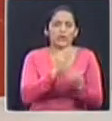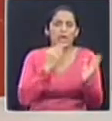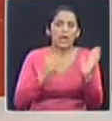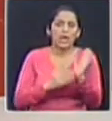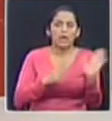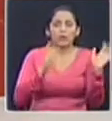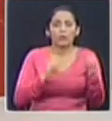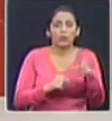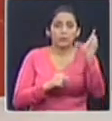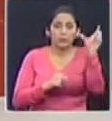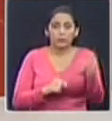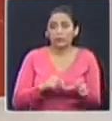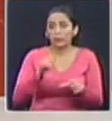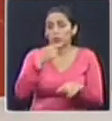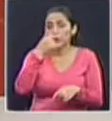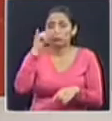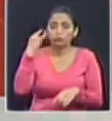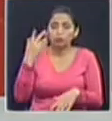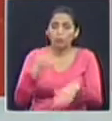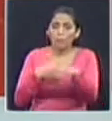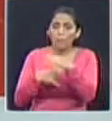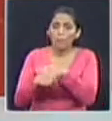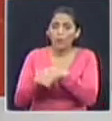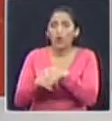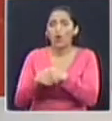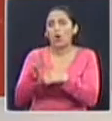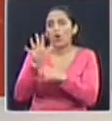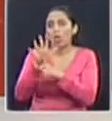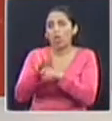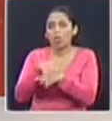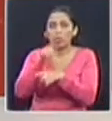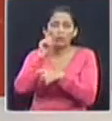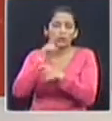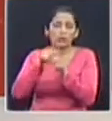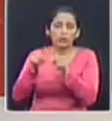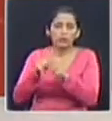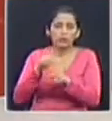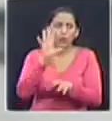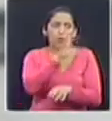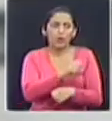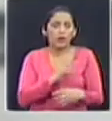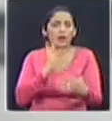de edad. Esto provocó reacciones en otros legisladores.